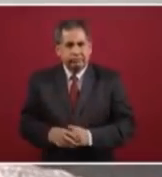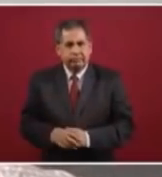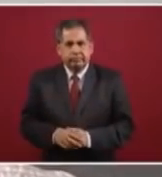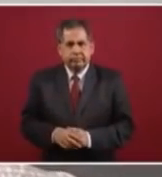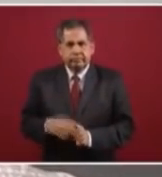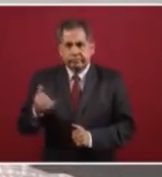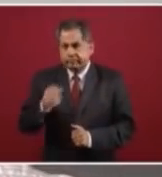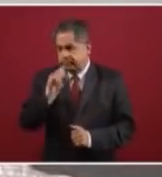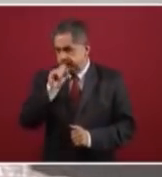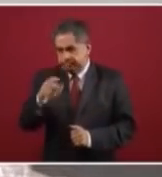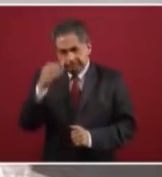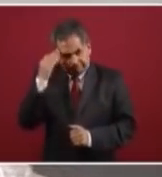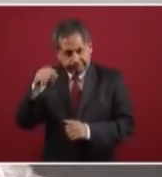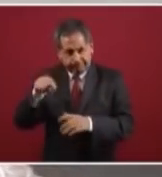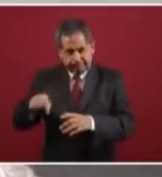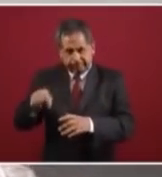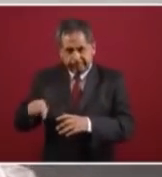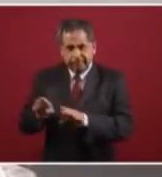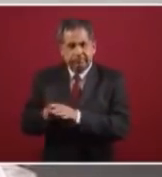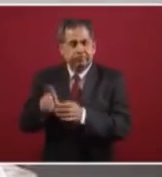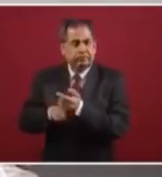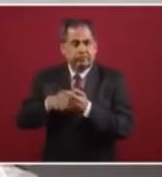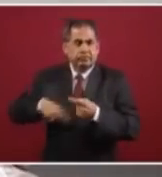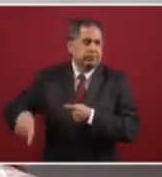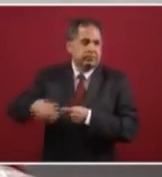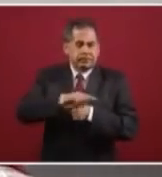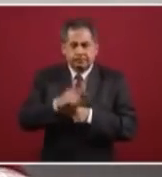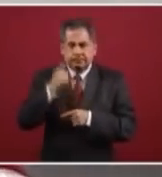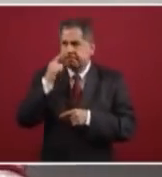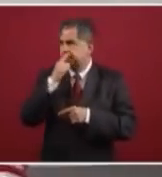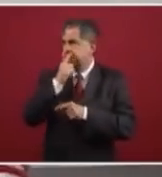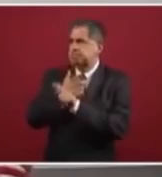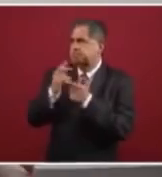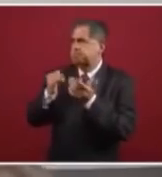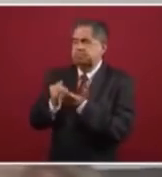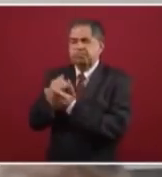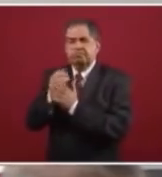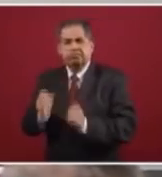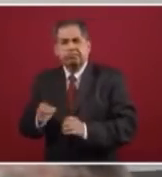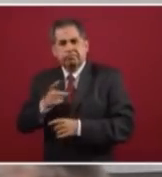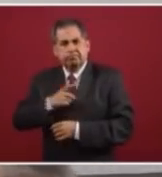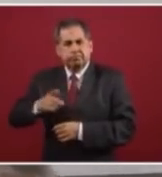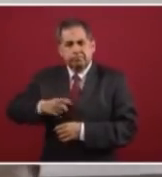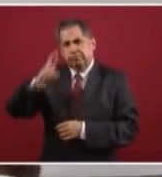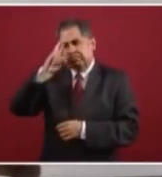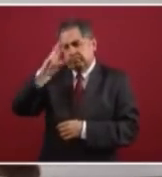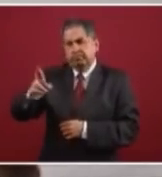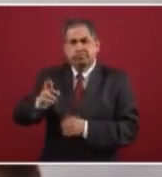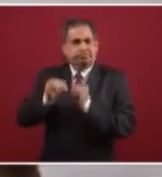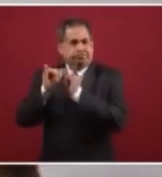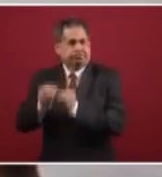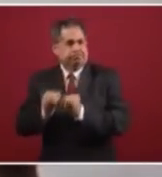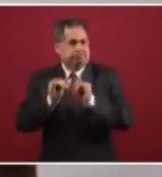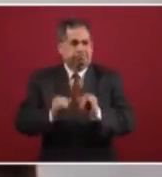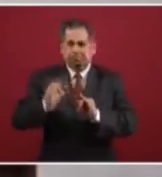y al mismo tiempo estamos actuando de manera democrática, se respetan los derechos individuales,